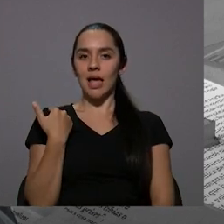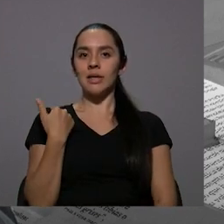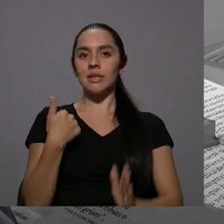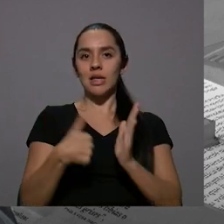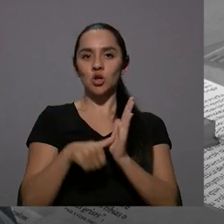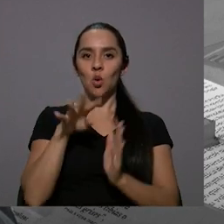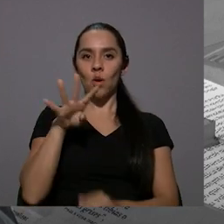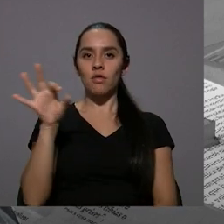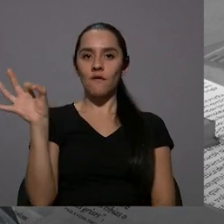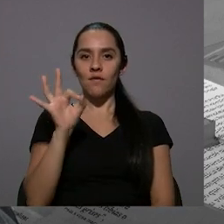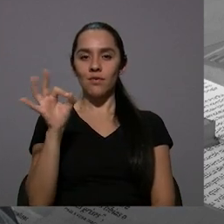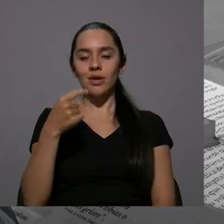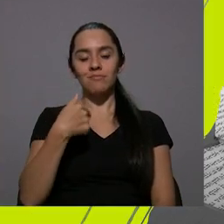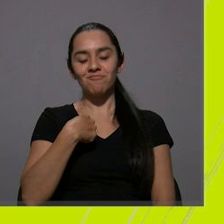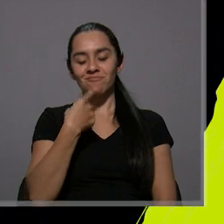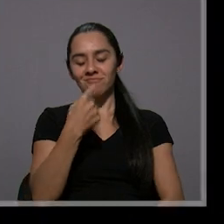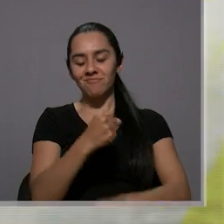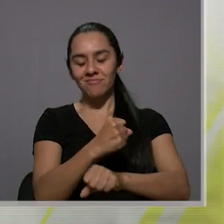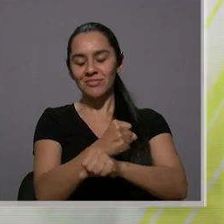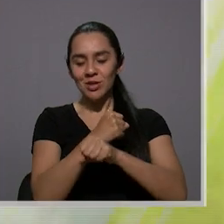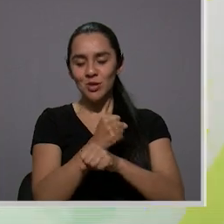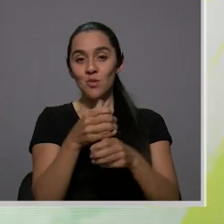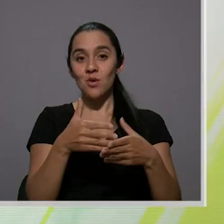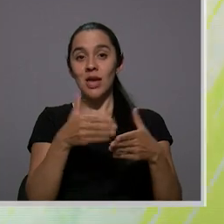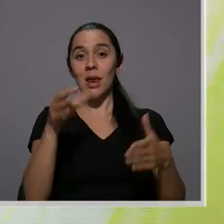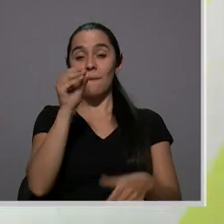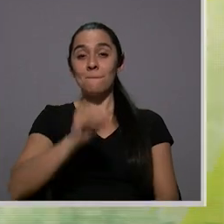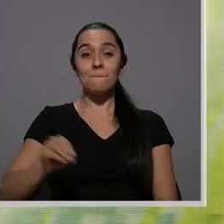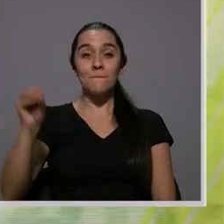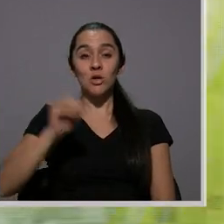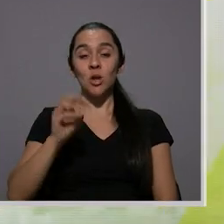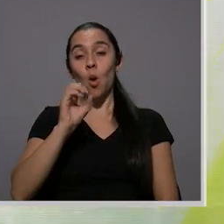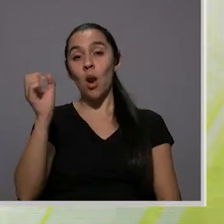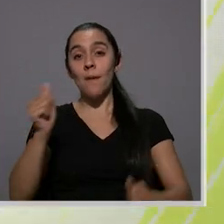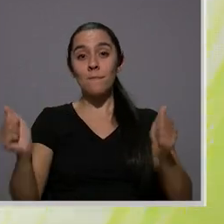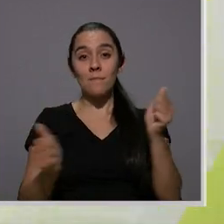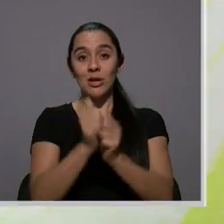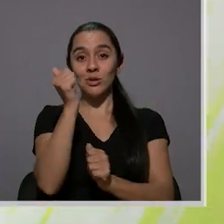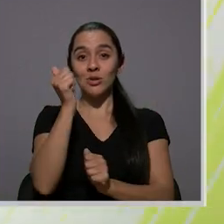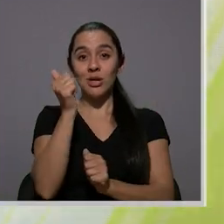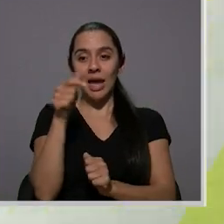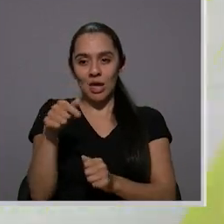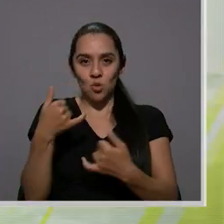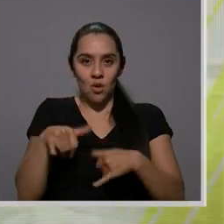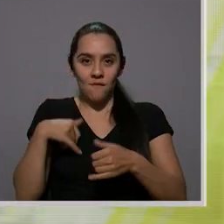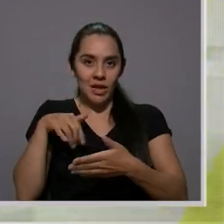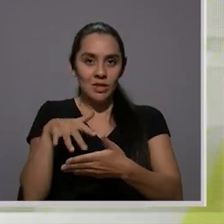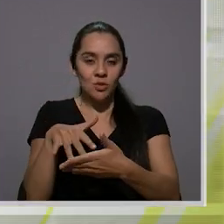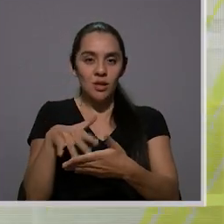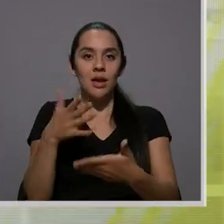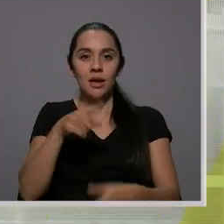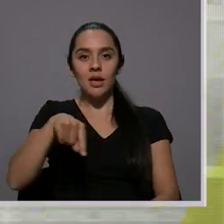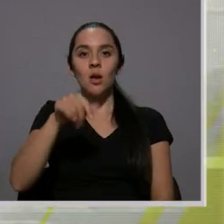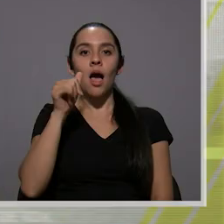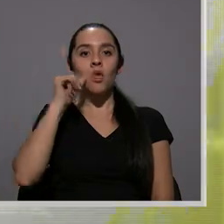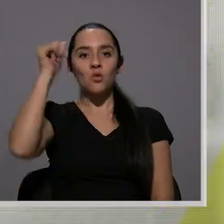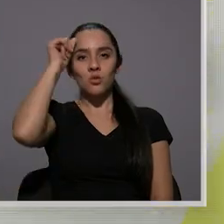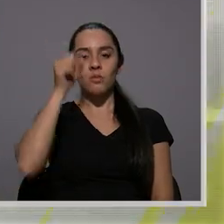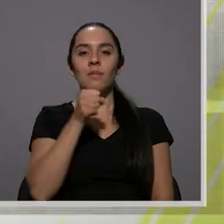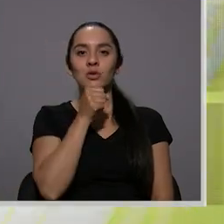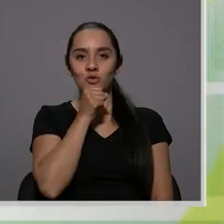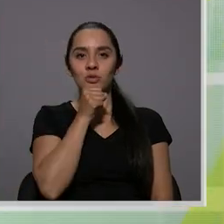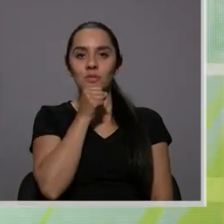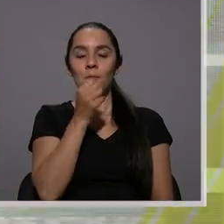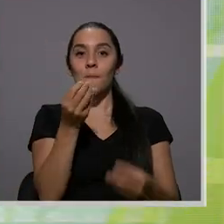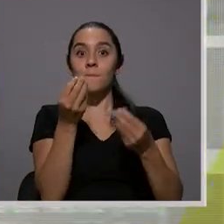4 de de febrero les puedo asegurar que un gran porcentaje de ellos y no la mayoría Porque eso estamos en esos estudios son adultos mayores